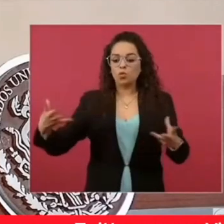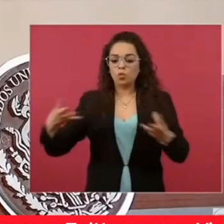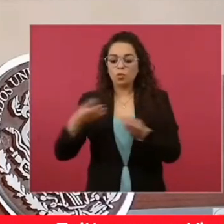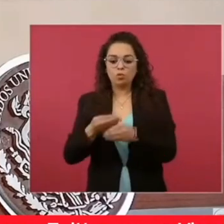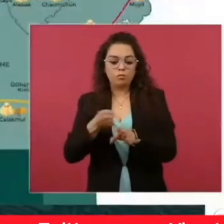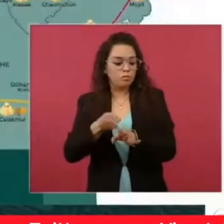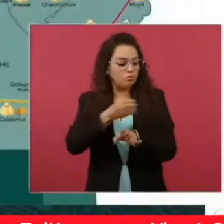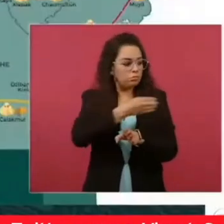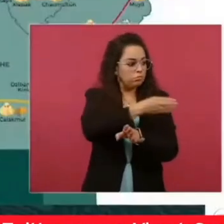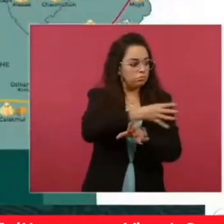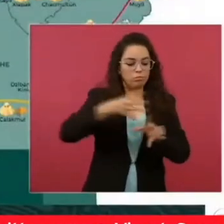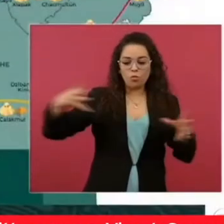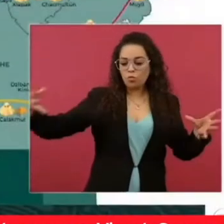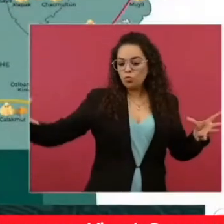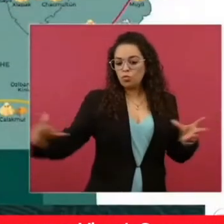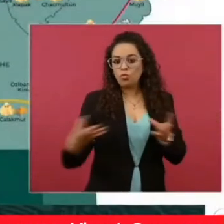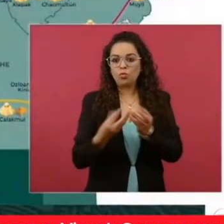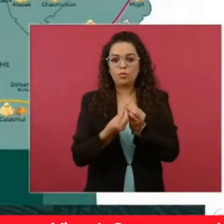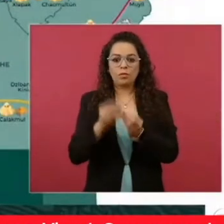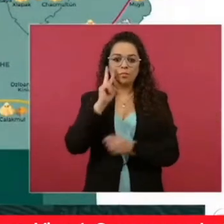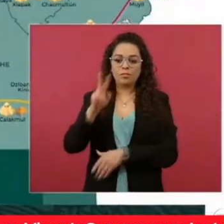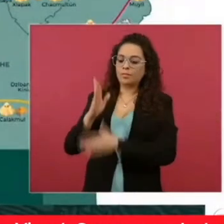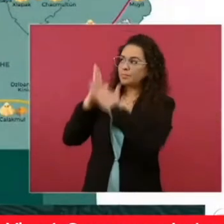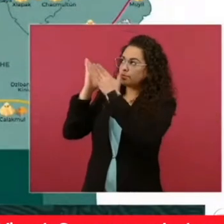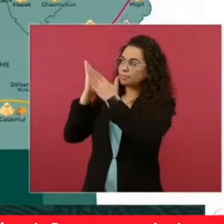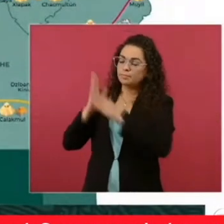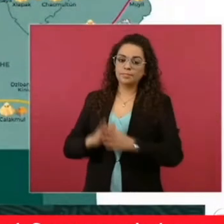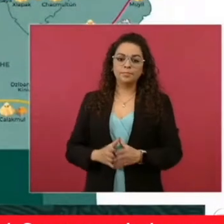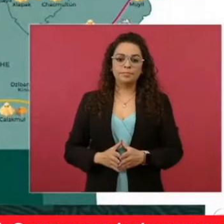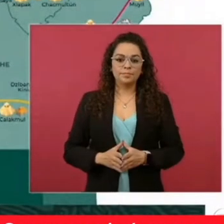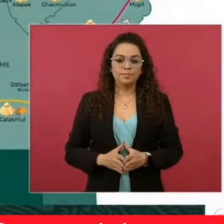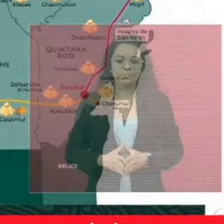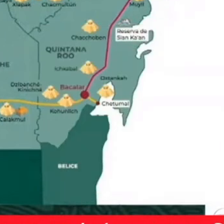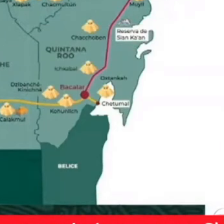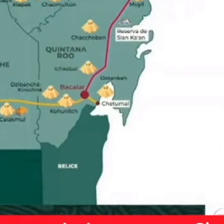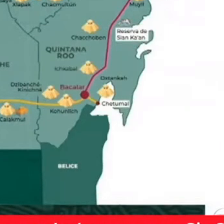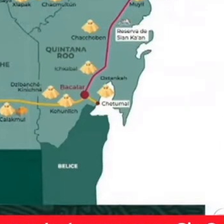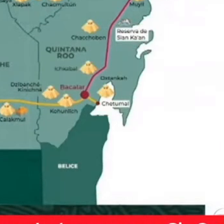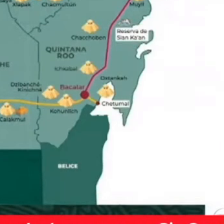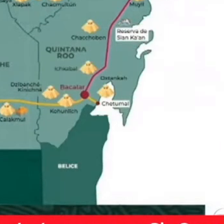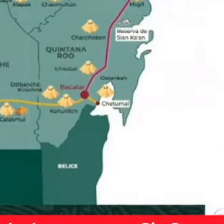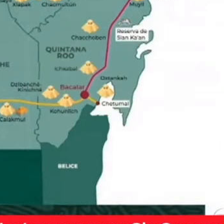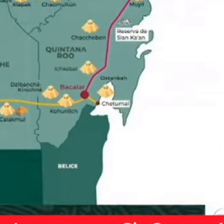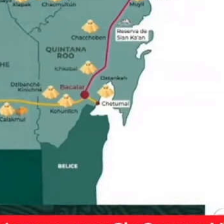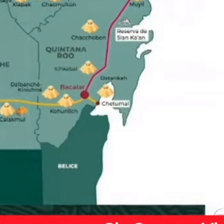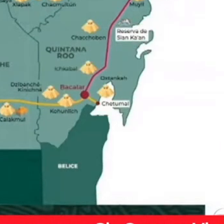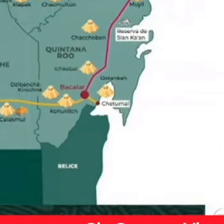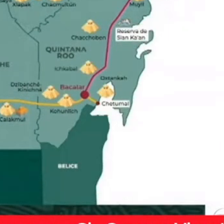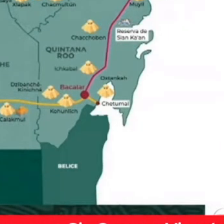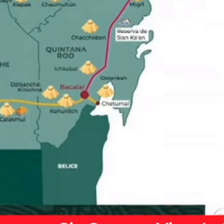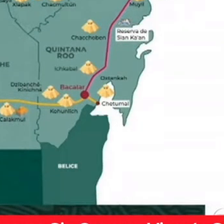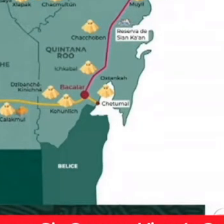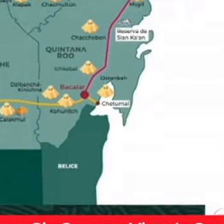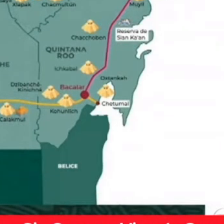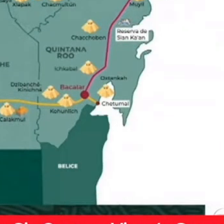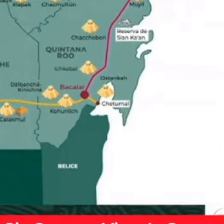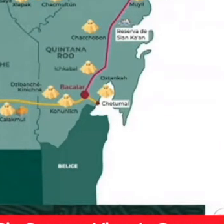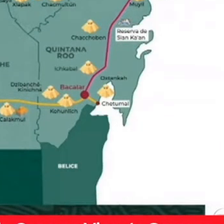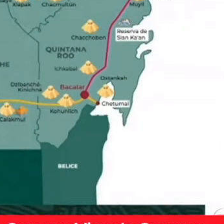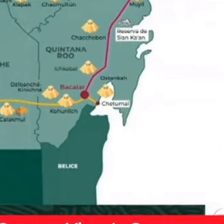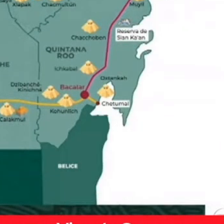este pequeño reducto digamos así este pequeños espacios puntos muy específicos del tramo seis